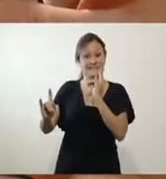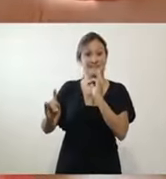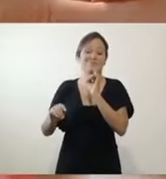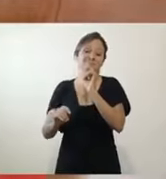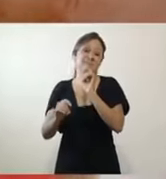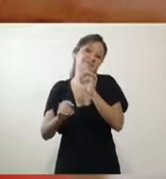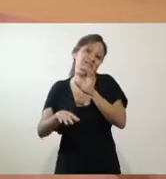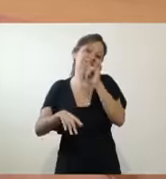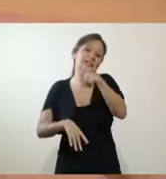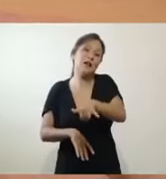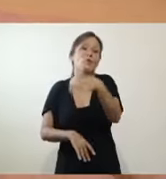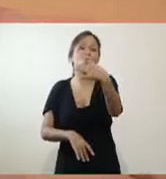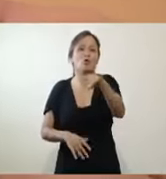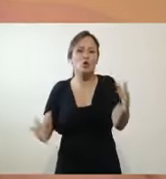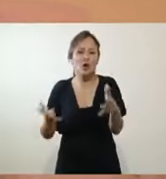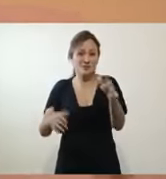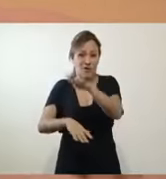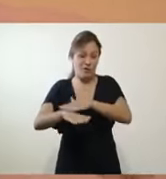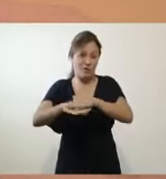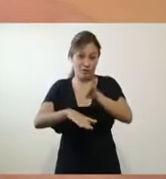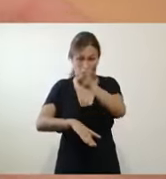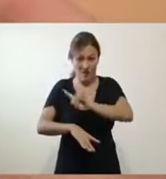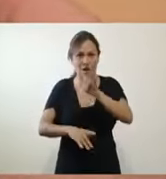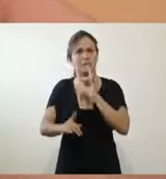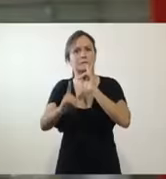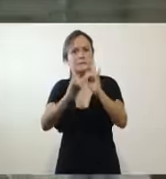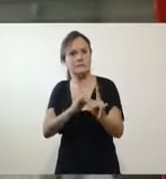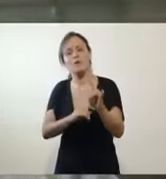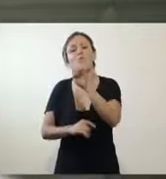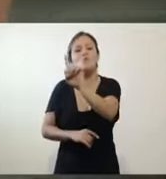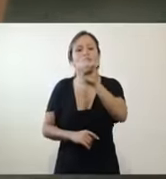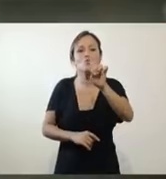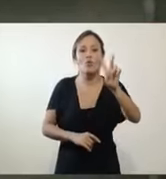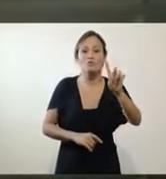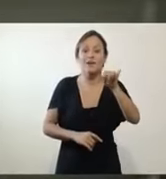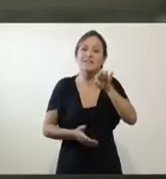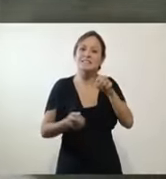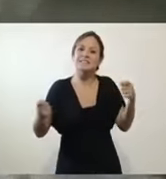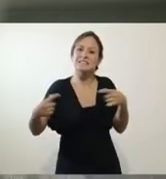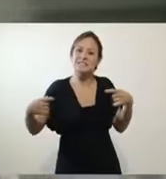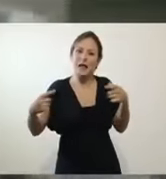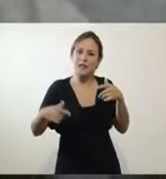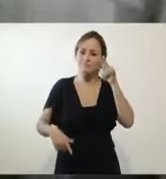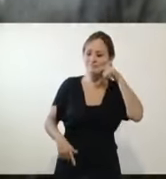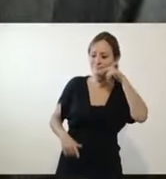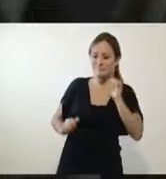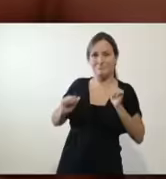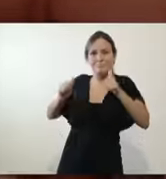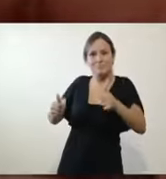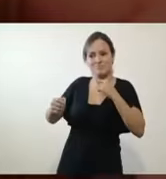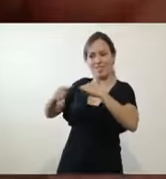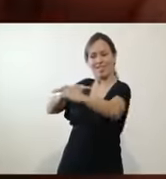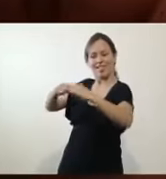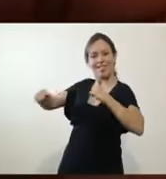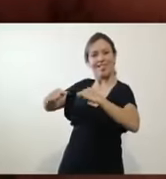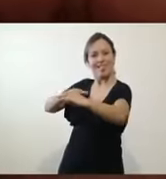único de urgencias del gobierno de Canarias, al 112, se abre un chat con el operador de demanda y a partir de ahí empieza un